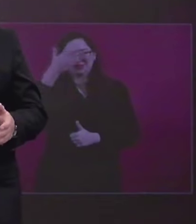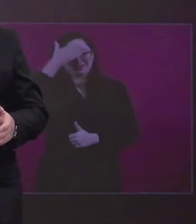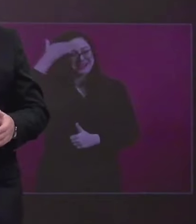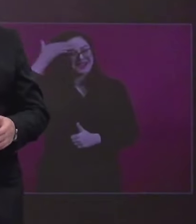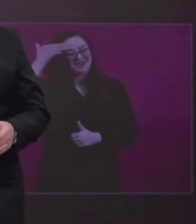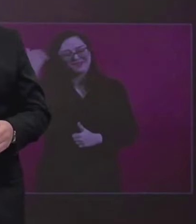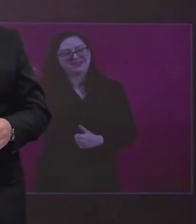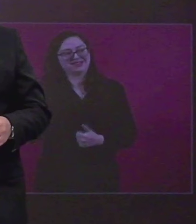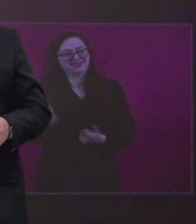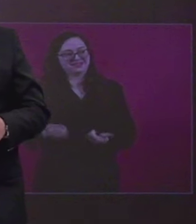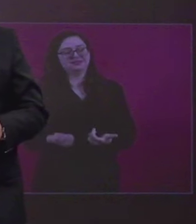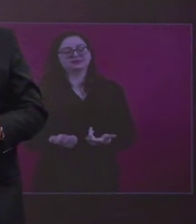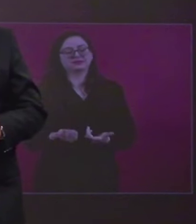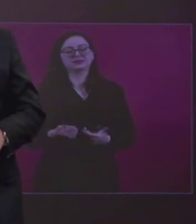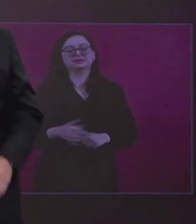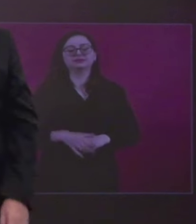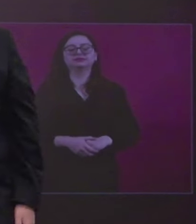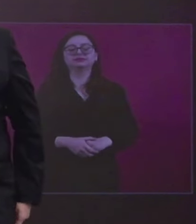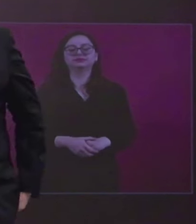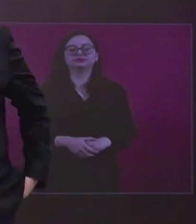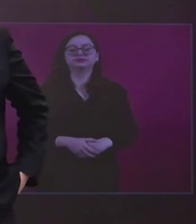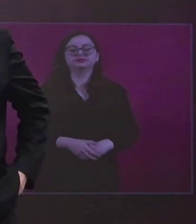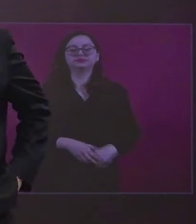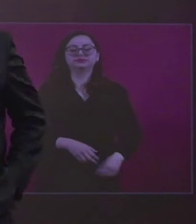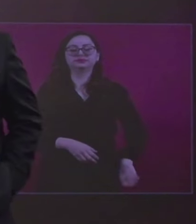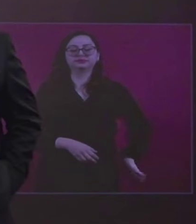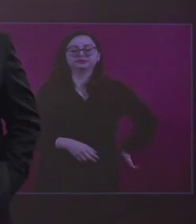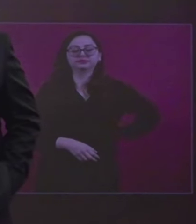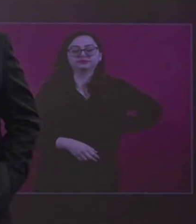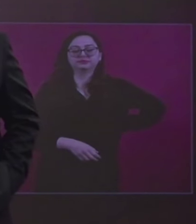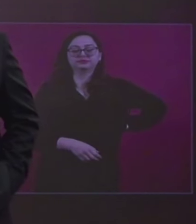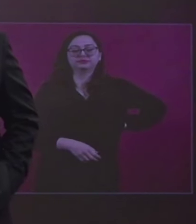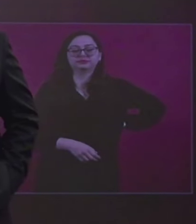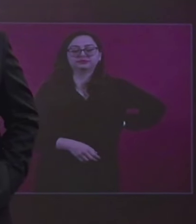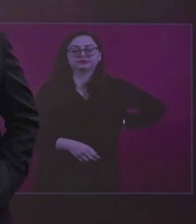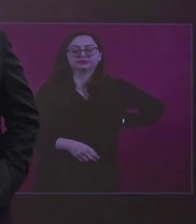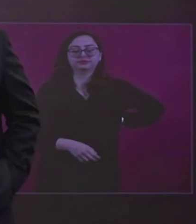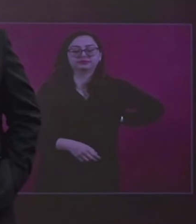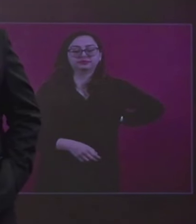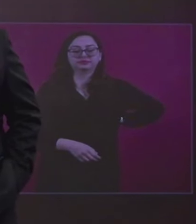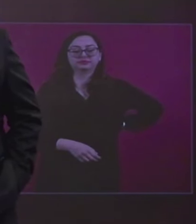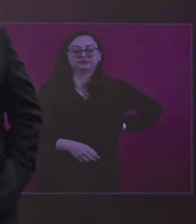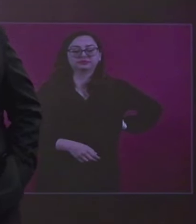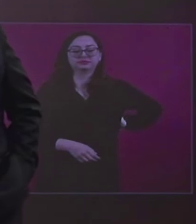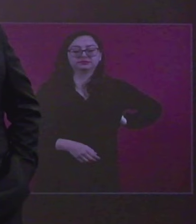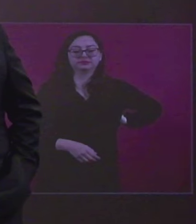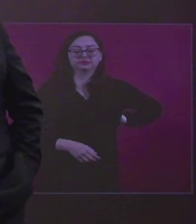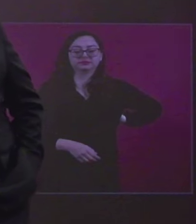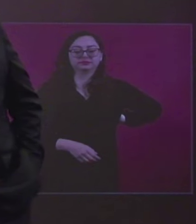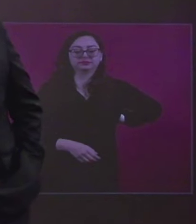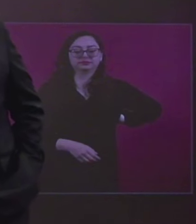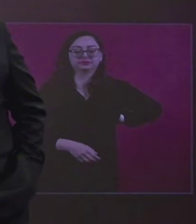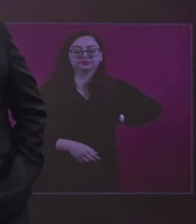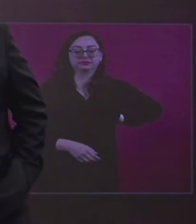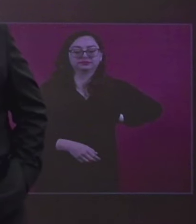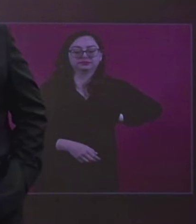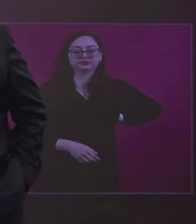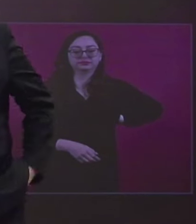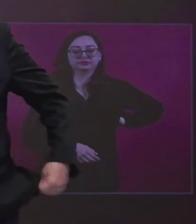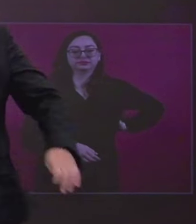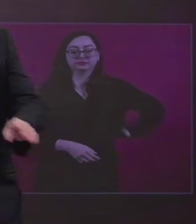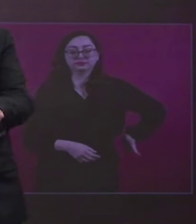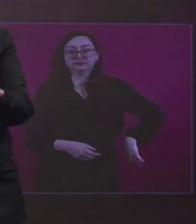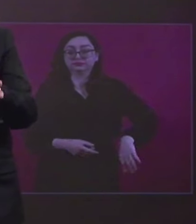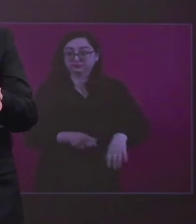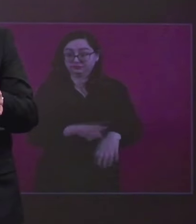república ha planteado en los últimos días una serie de reformas y sobre todo un destino inmediato para el